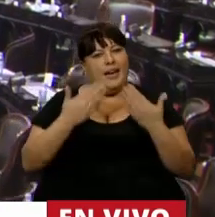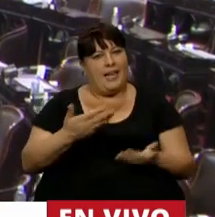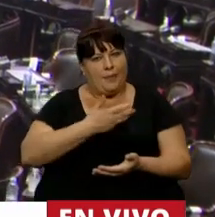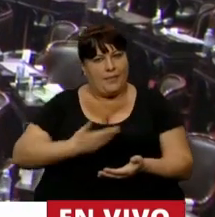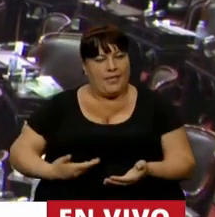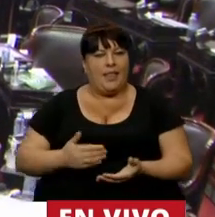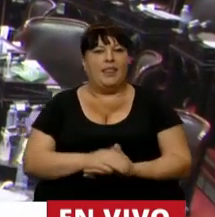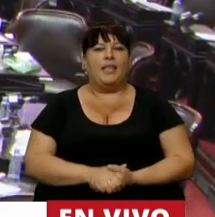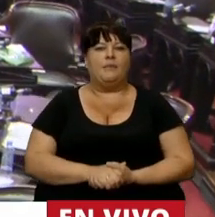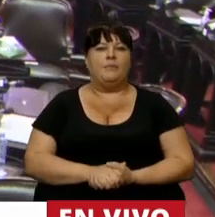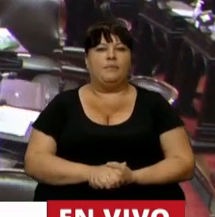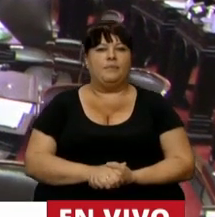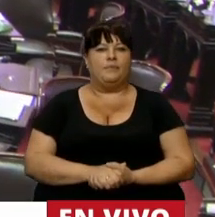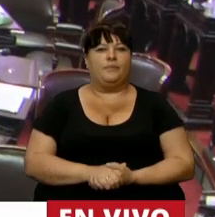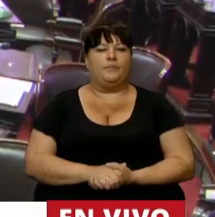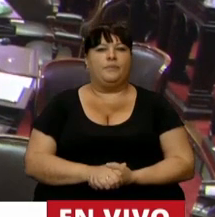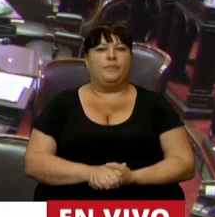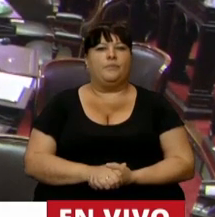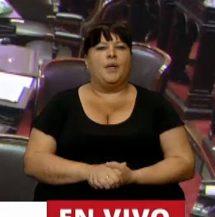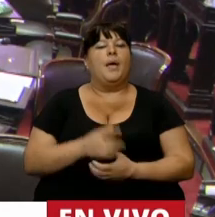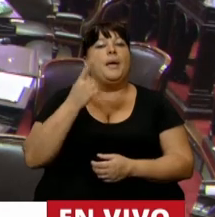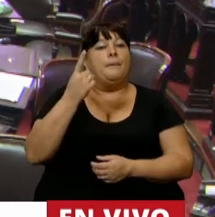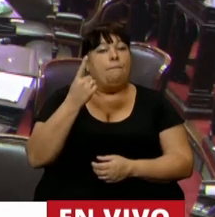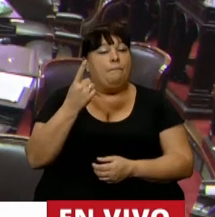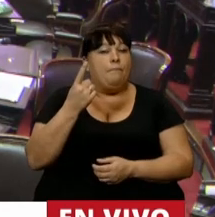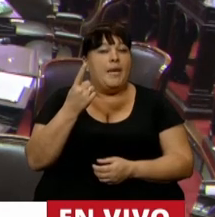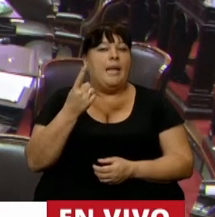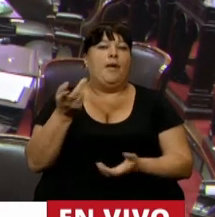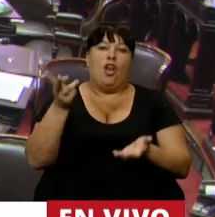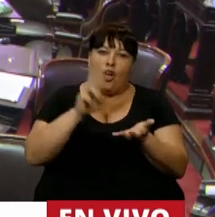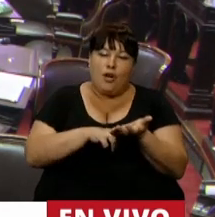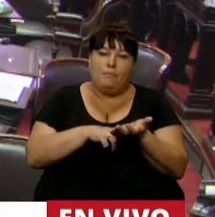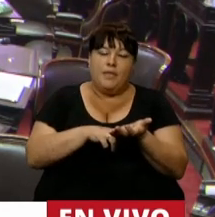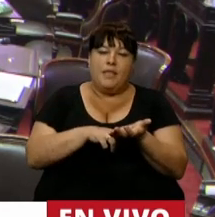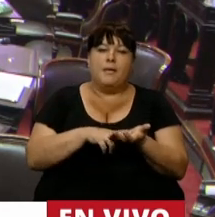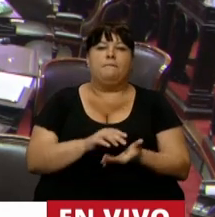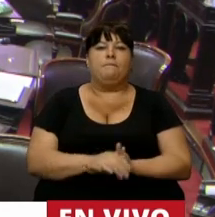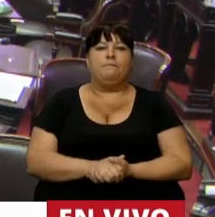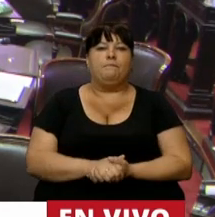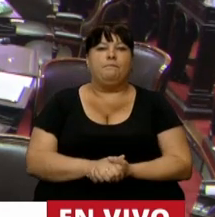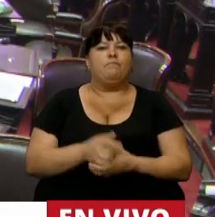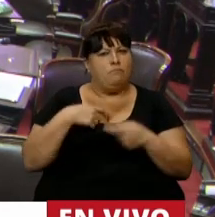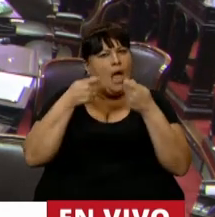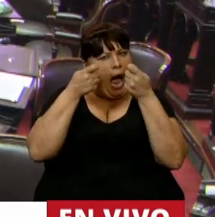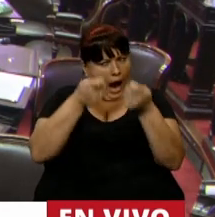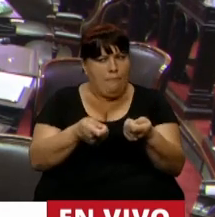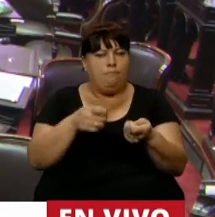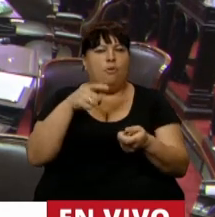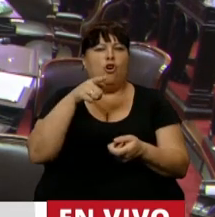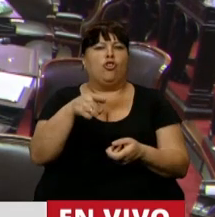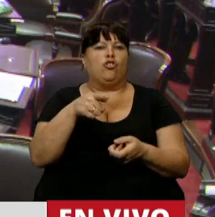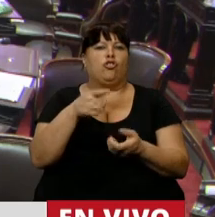Gracias, presidente. Bueno, en primer lugar, ratificar el acompañamiento a